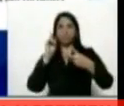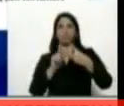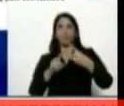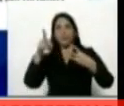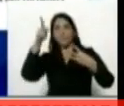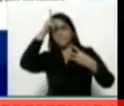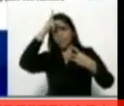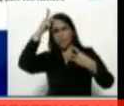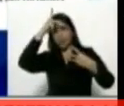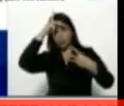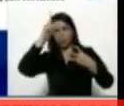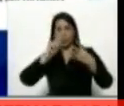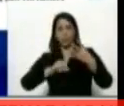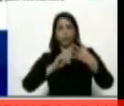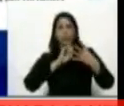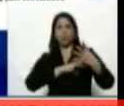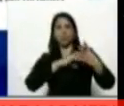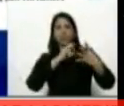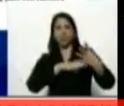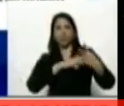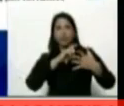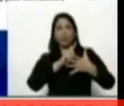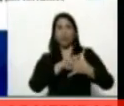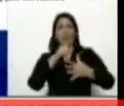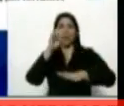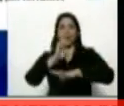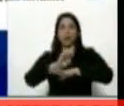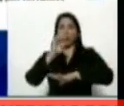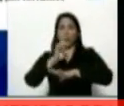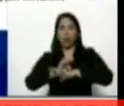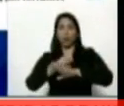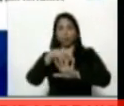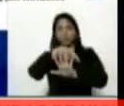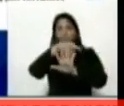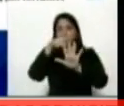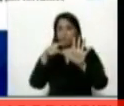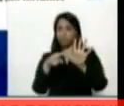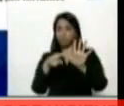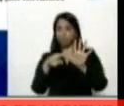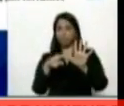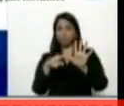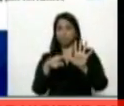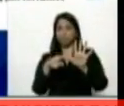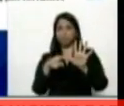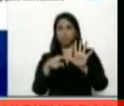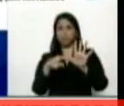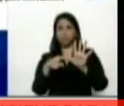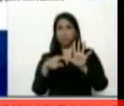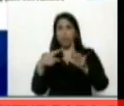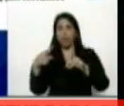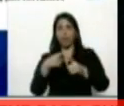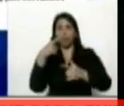solicitudes de soviéticas, pues con posiciones soviéticas, Cuba se vio